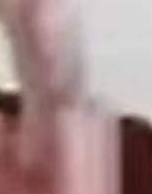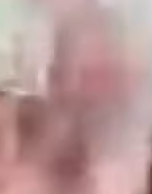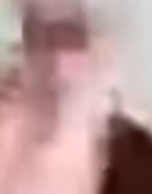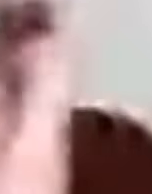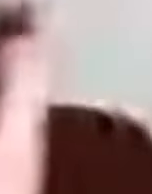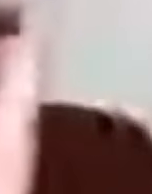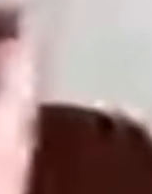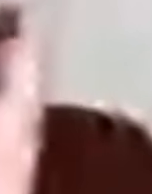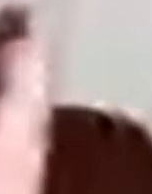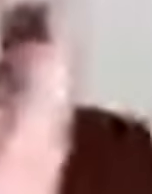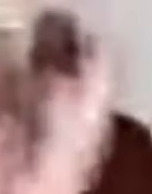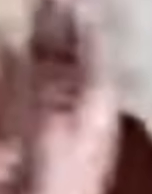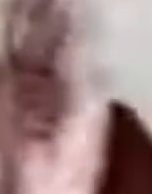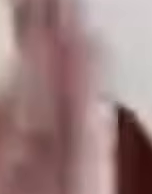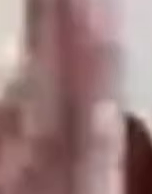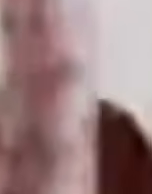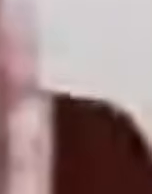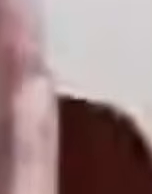del